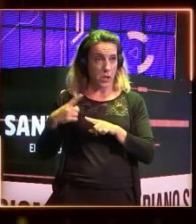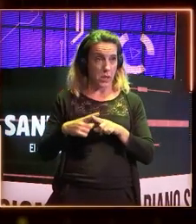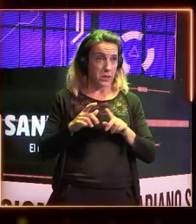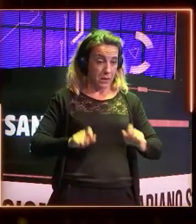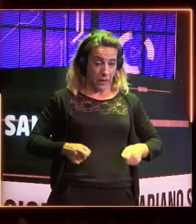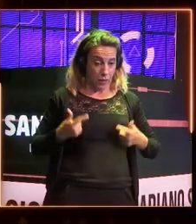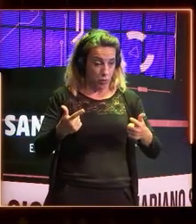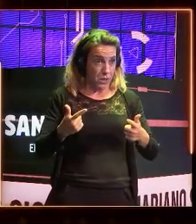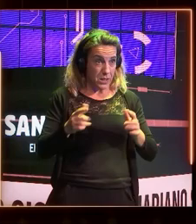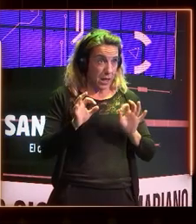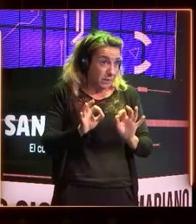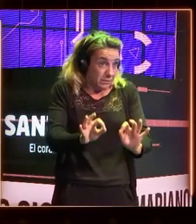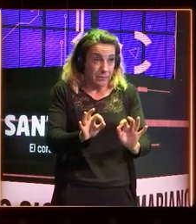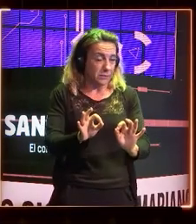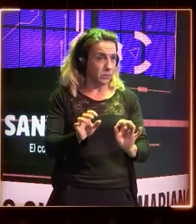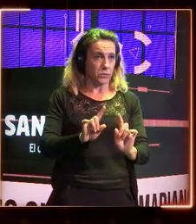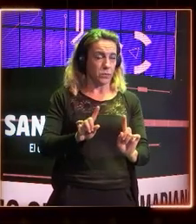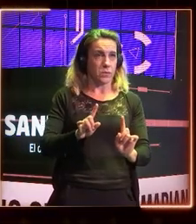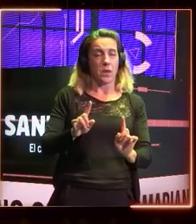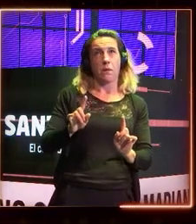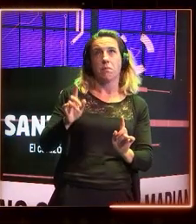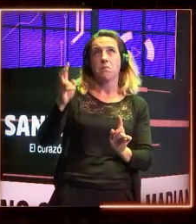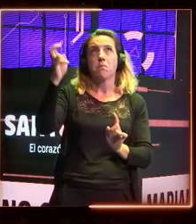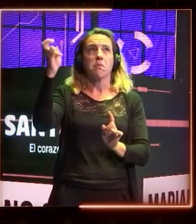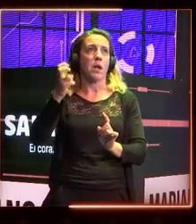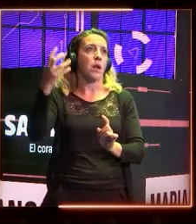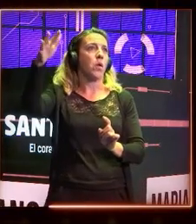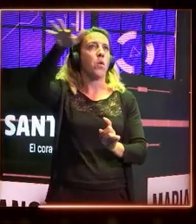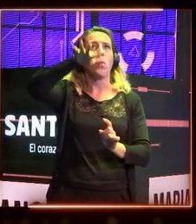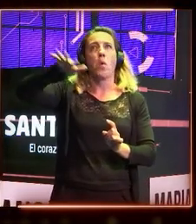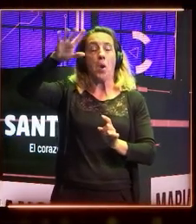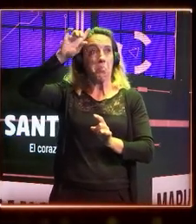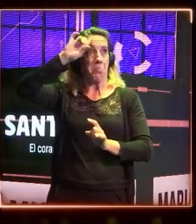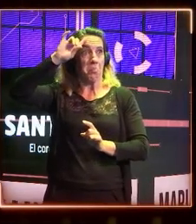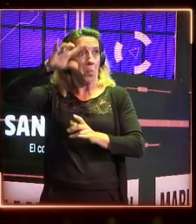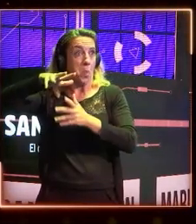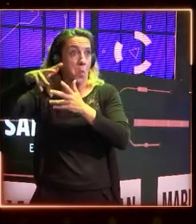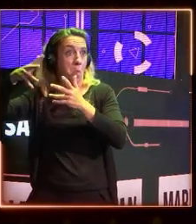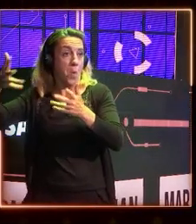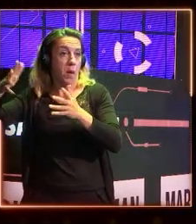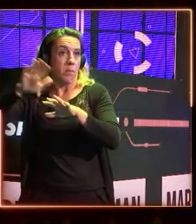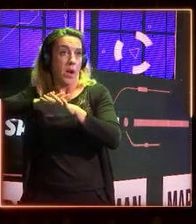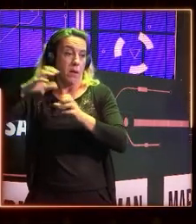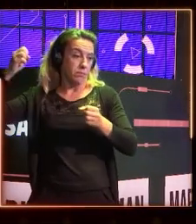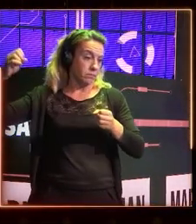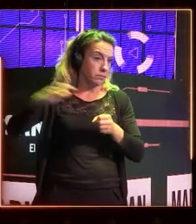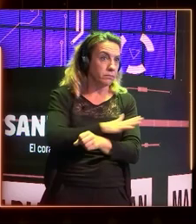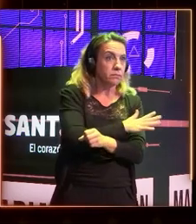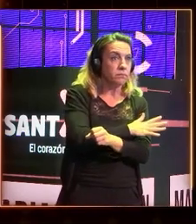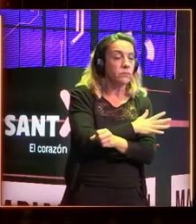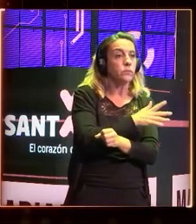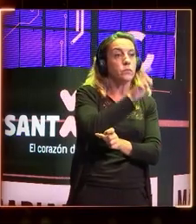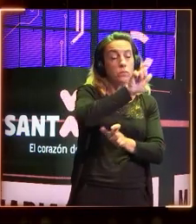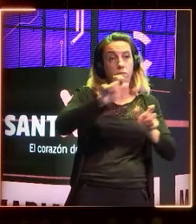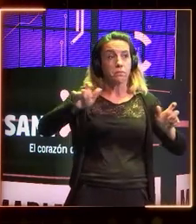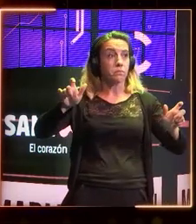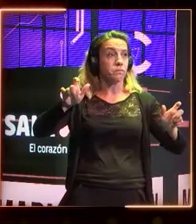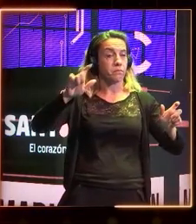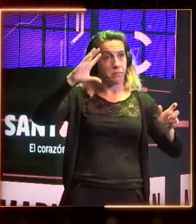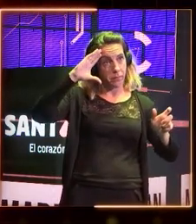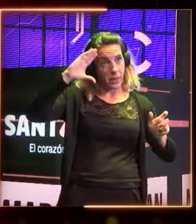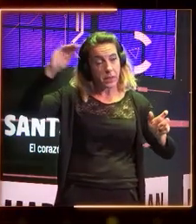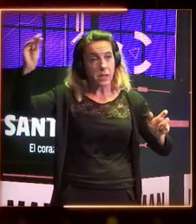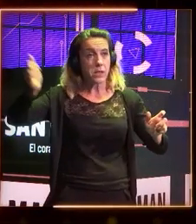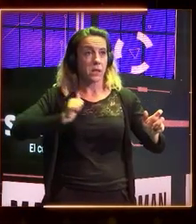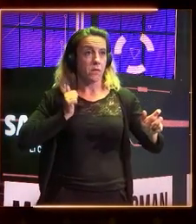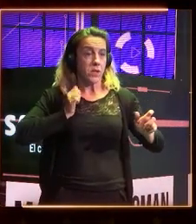naturaleza como algo que viene del espacio como algo que de repente aterriza para saltarnos la Inteligencia artificial la hemos inventado nosotros convive con